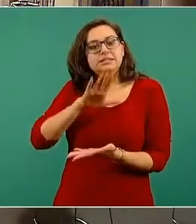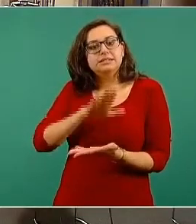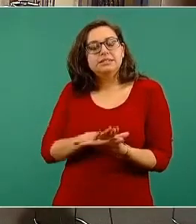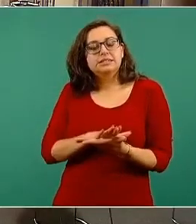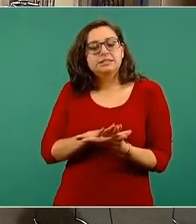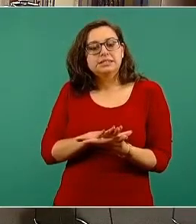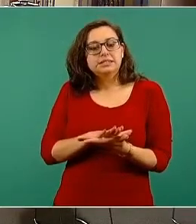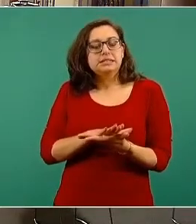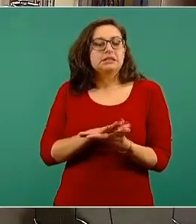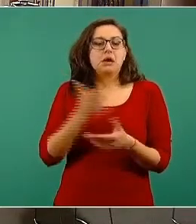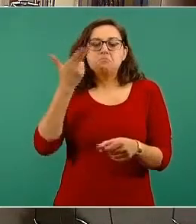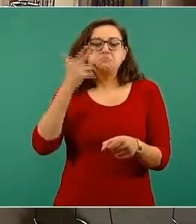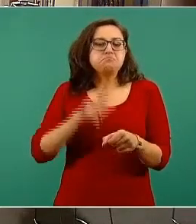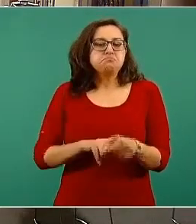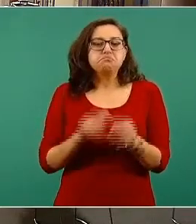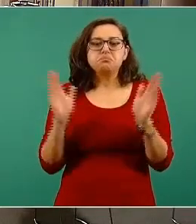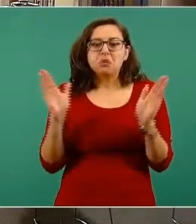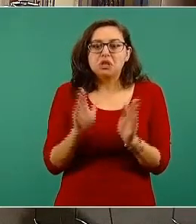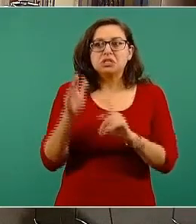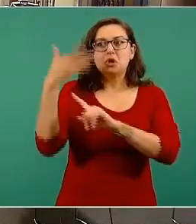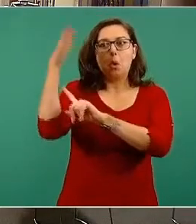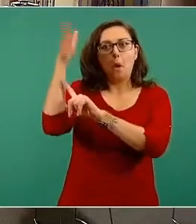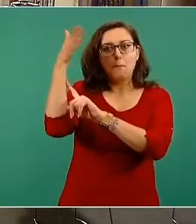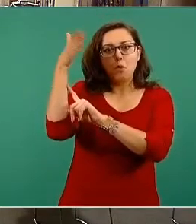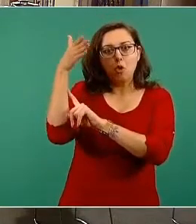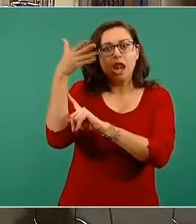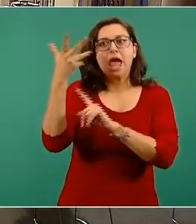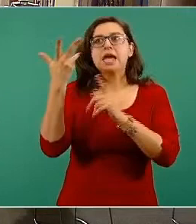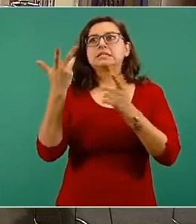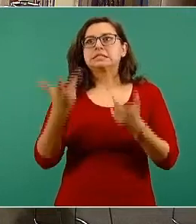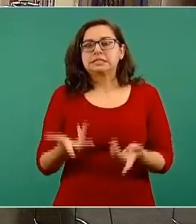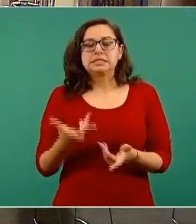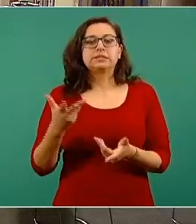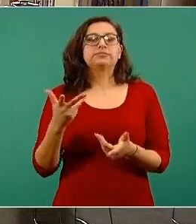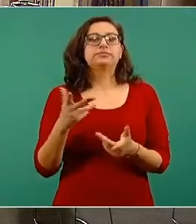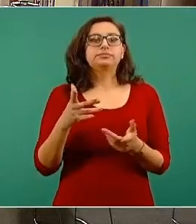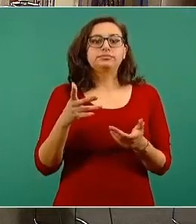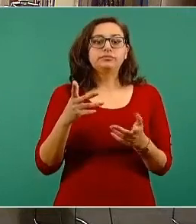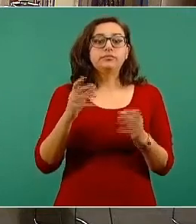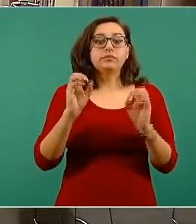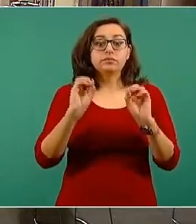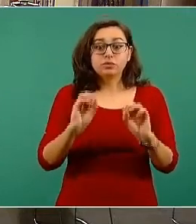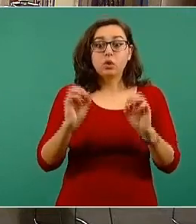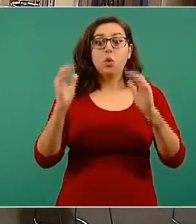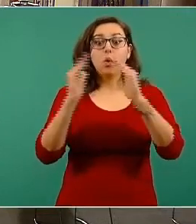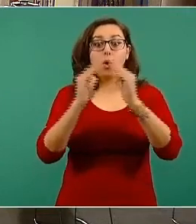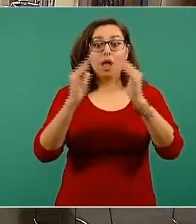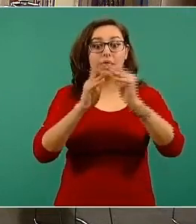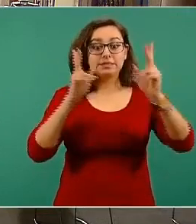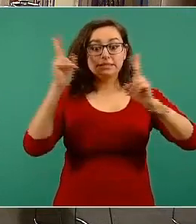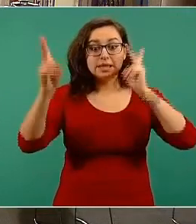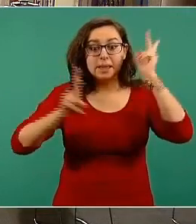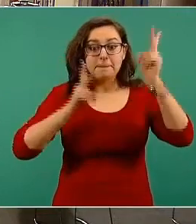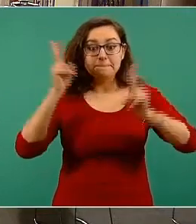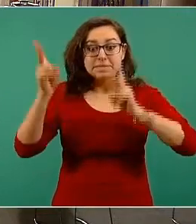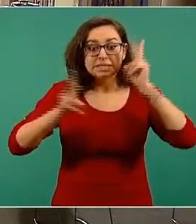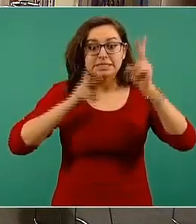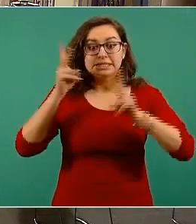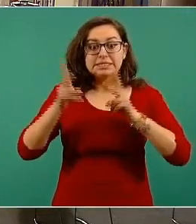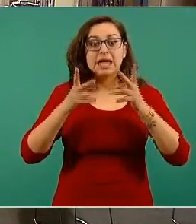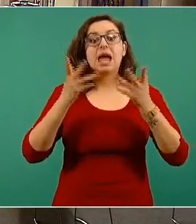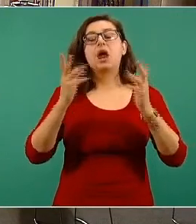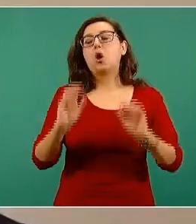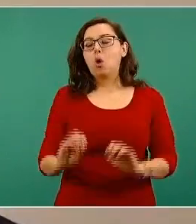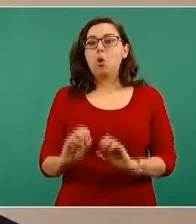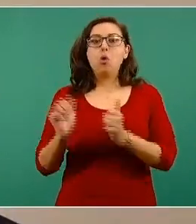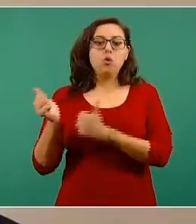nivel, obviamente, en las ambulancias, en los traslados entre los domicilios y los hospitales, o haciendo